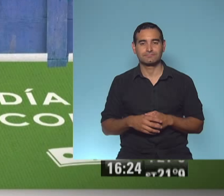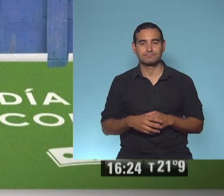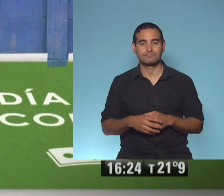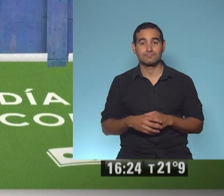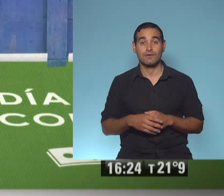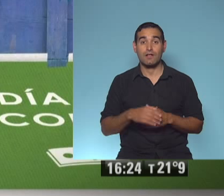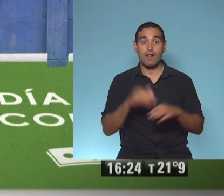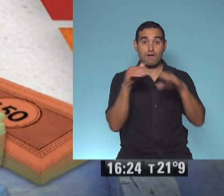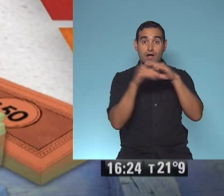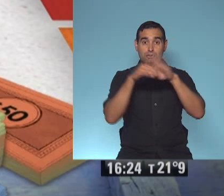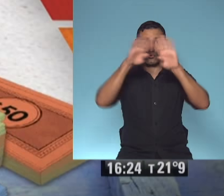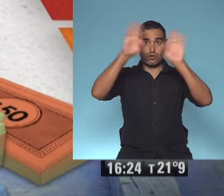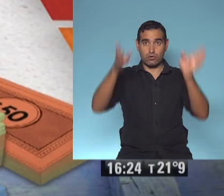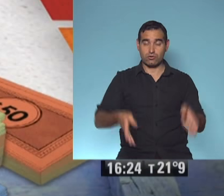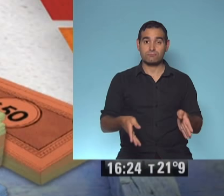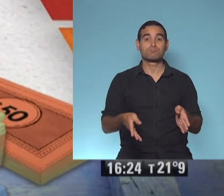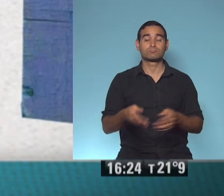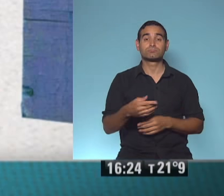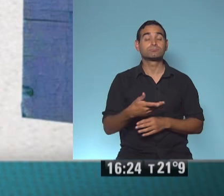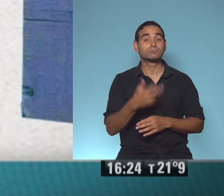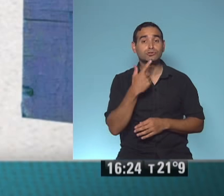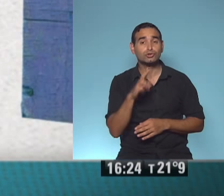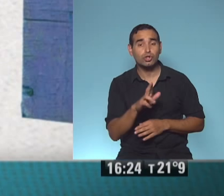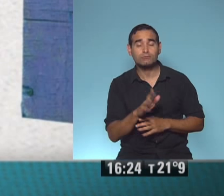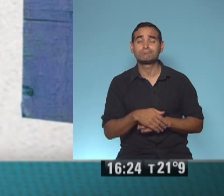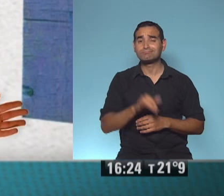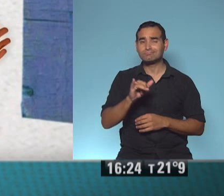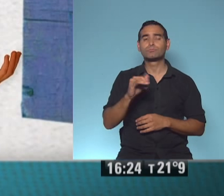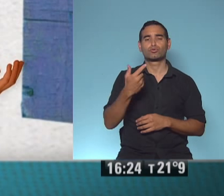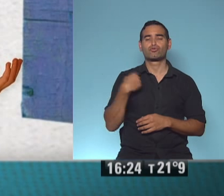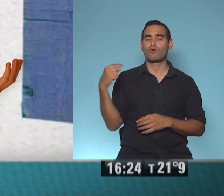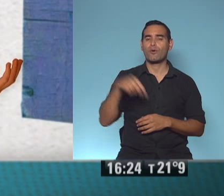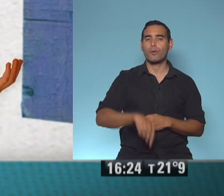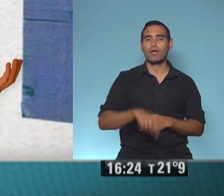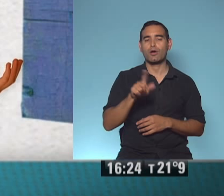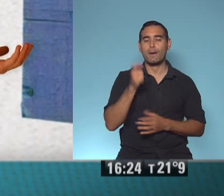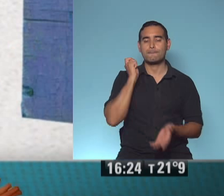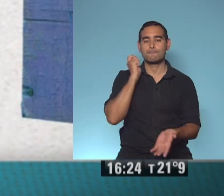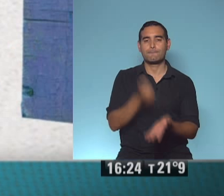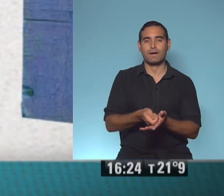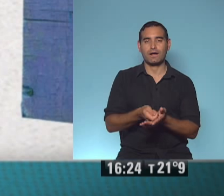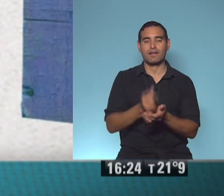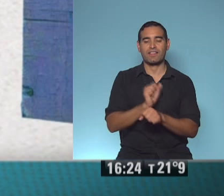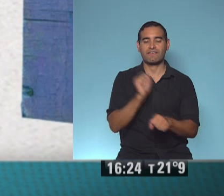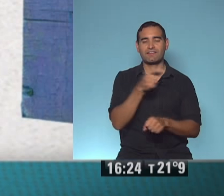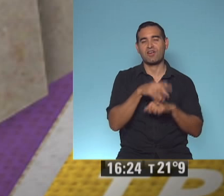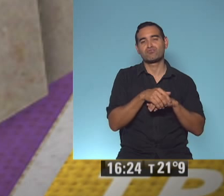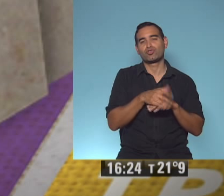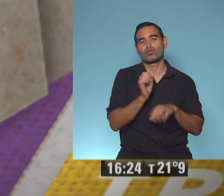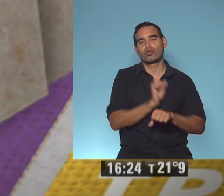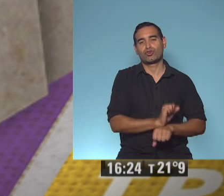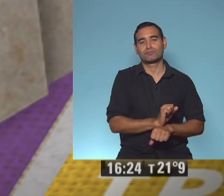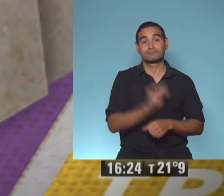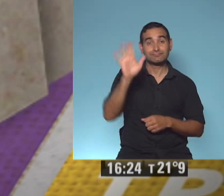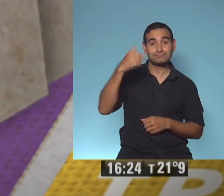¡El banco! ¿Señor? Sí, vengo a pagar la fianza de un amigo.